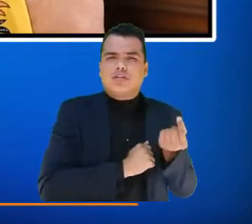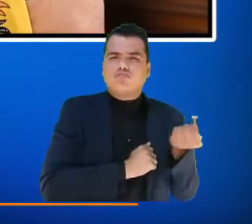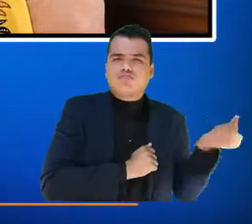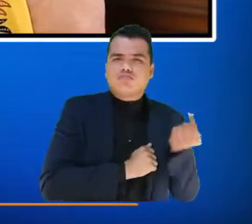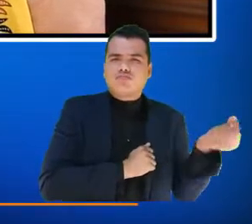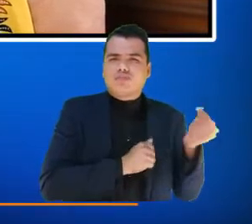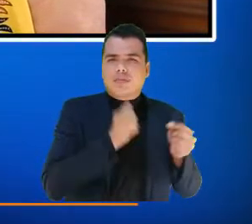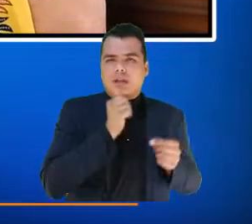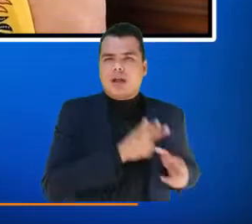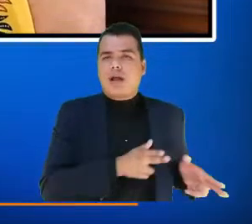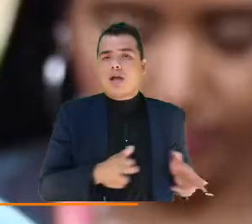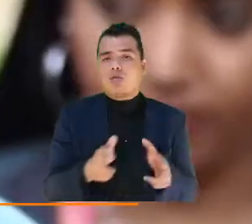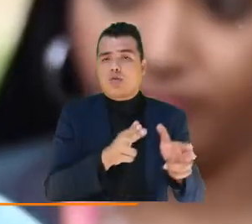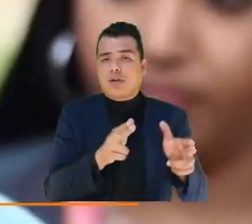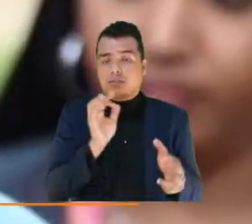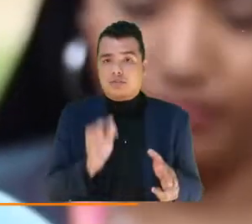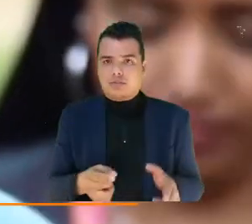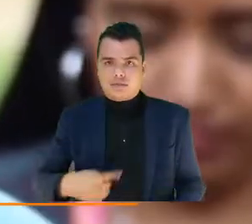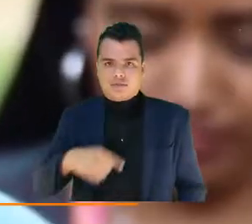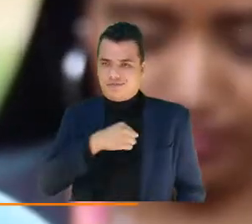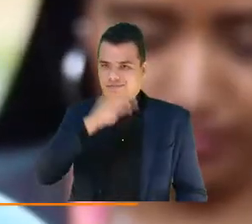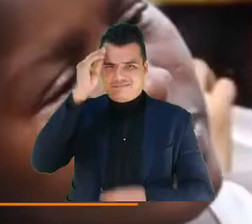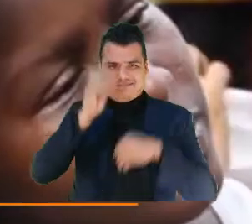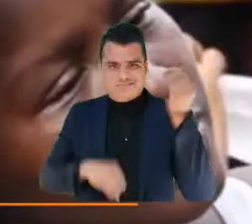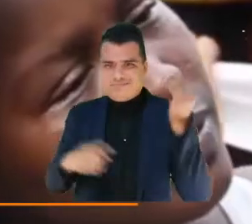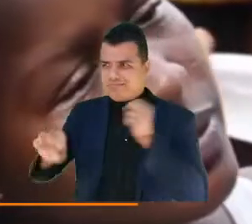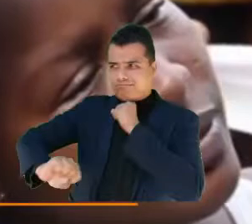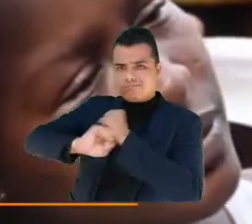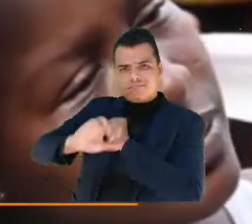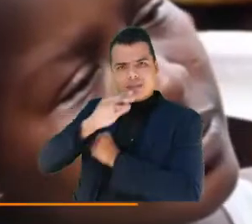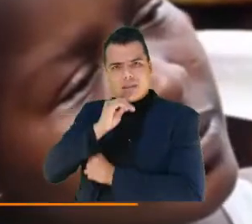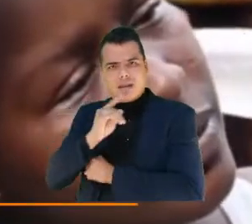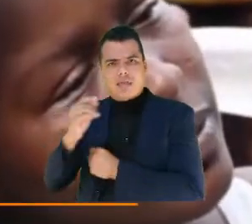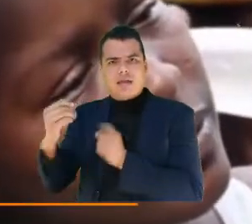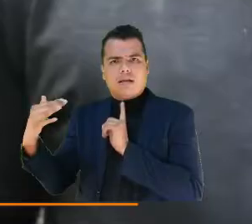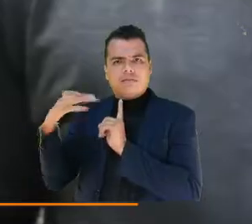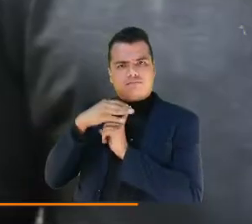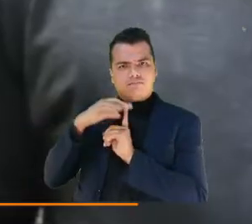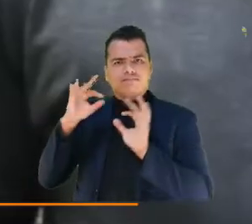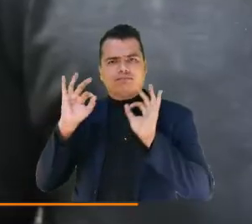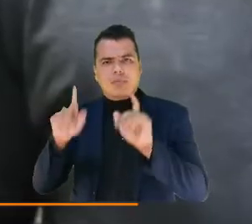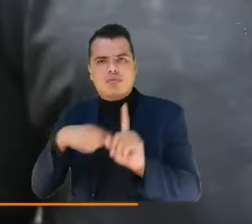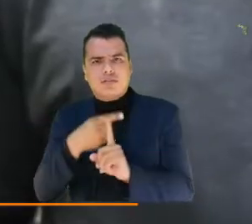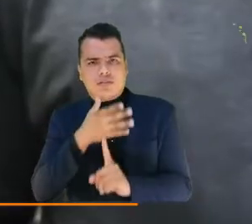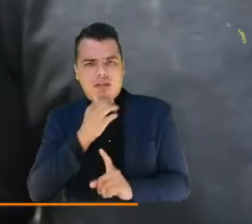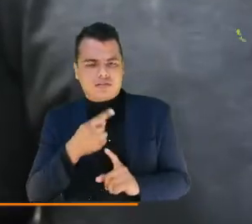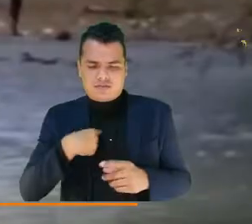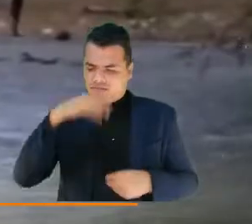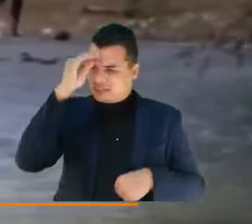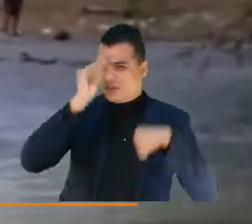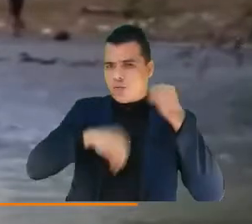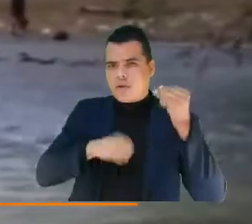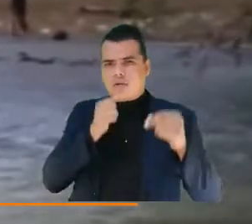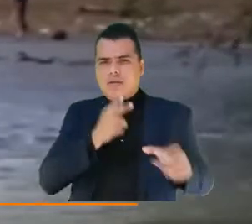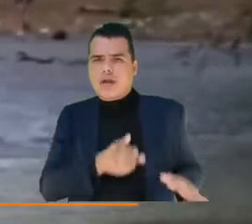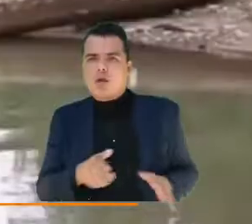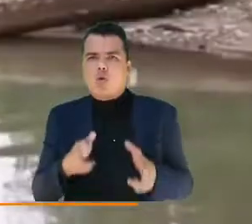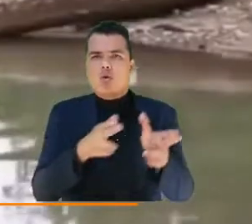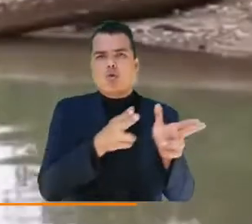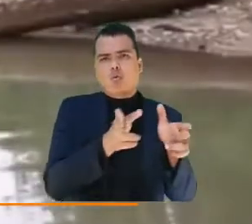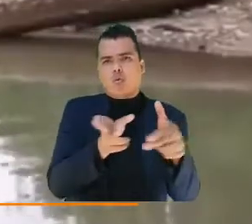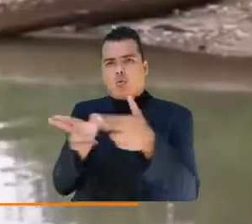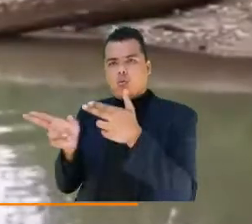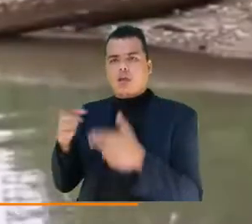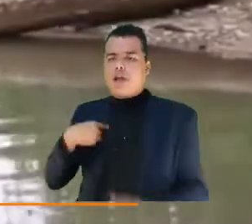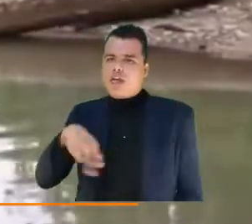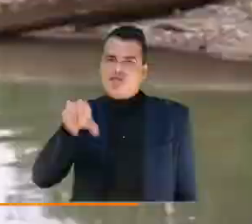está sobre el río Ovejas. Y entonces empezamos a evaluar y dijimos, no, nosotros no vamos a dejar que desvíe el río, nosotros vivimos de la minería